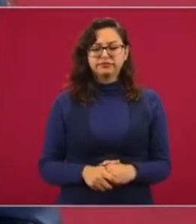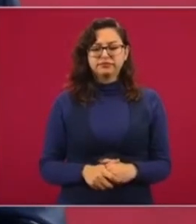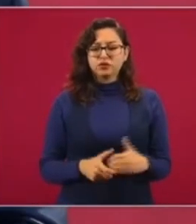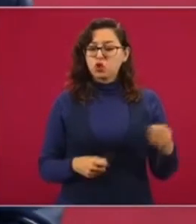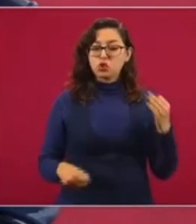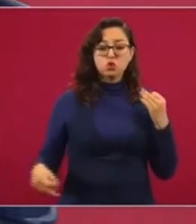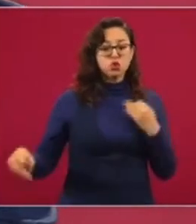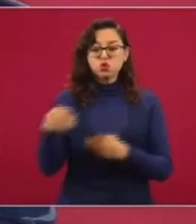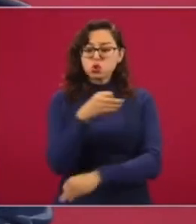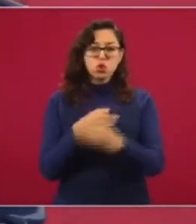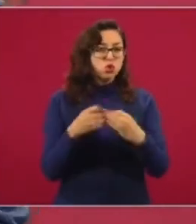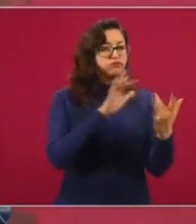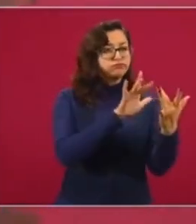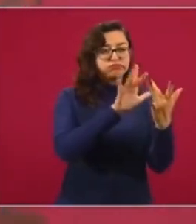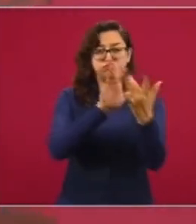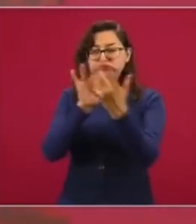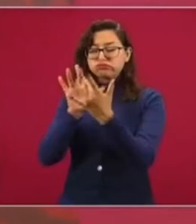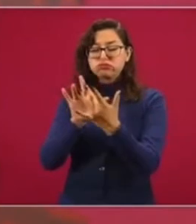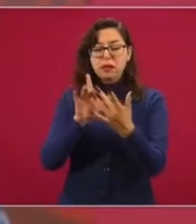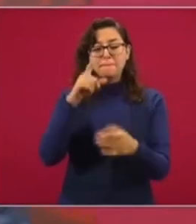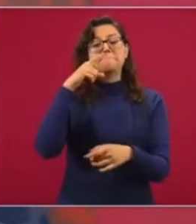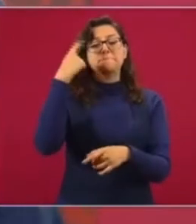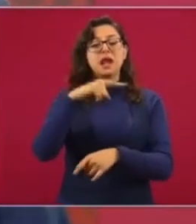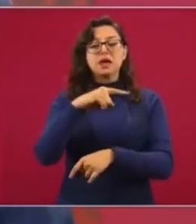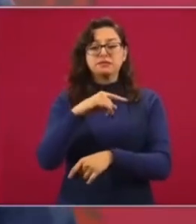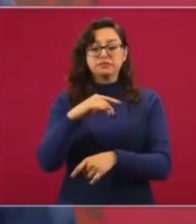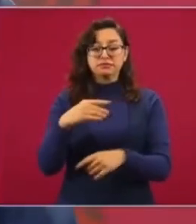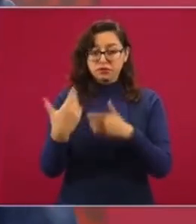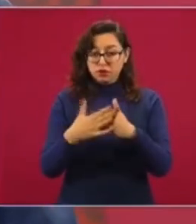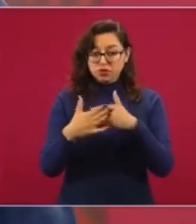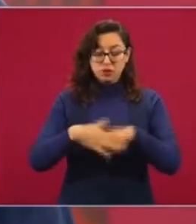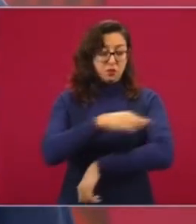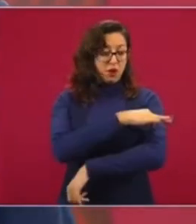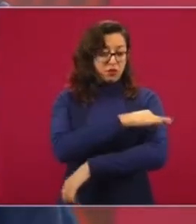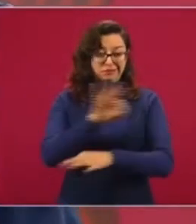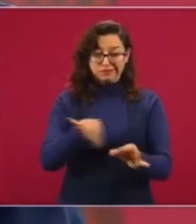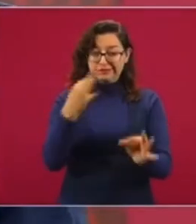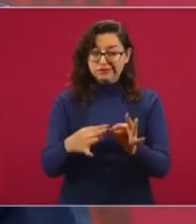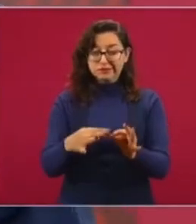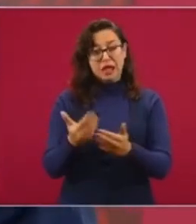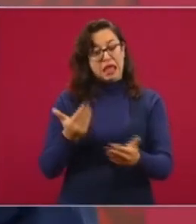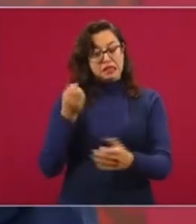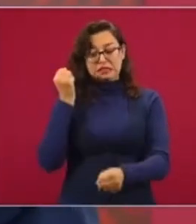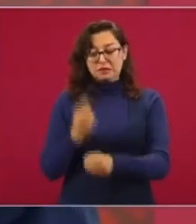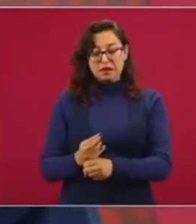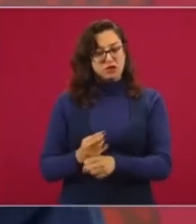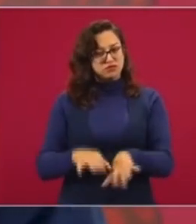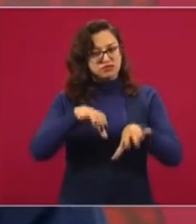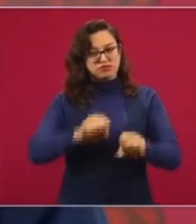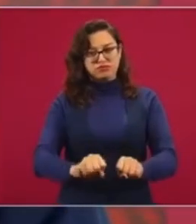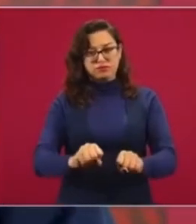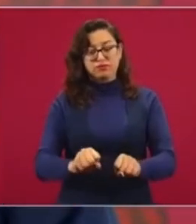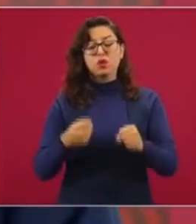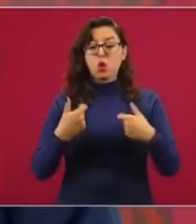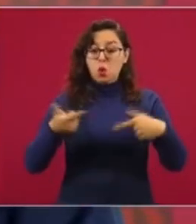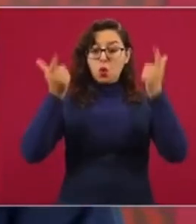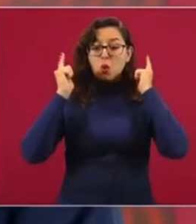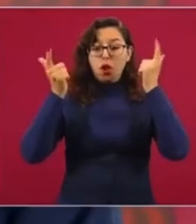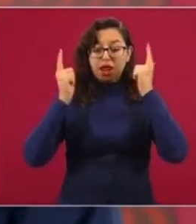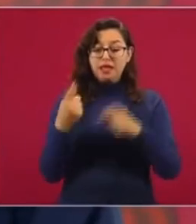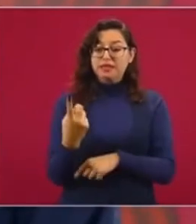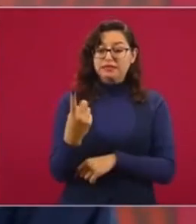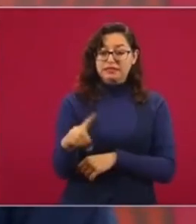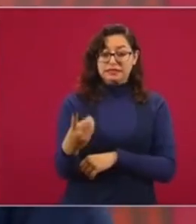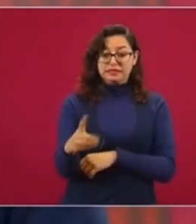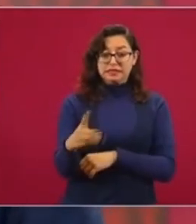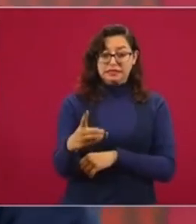para tener a tiempo la vacuna lo que quisiéramos es que a partir de diciembre a más